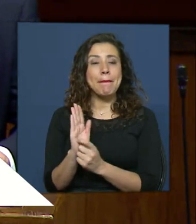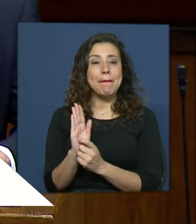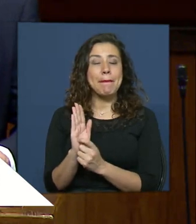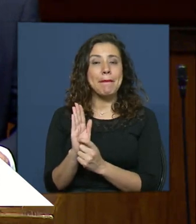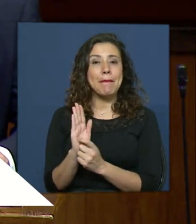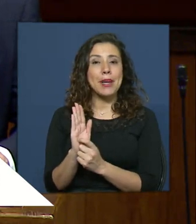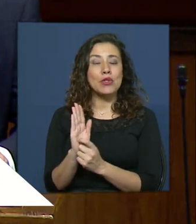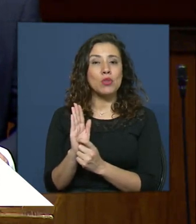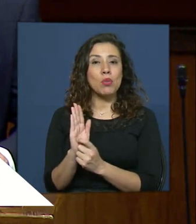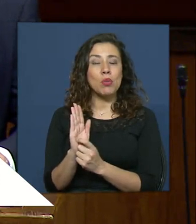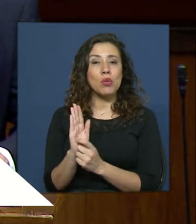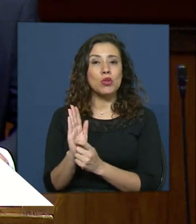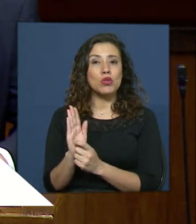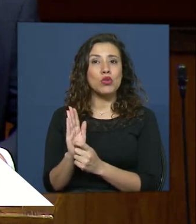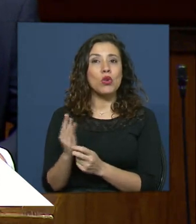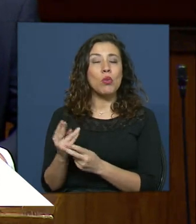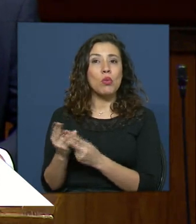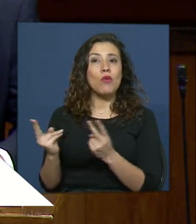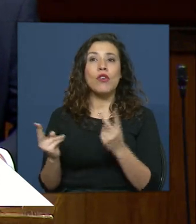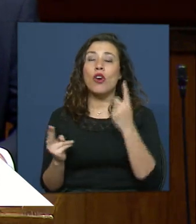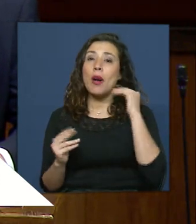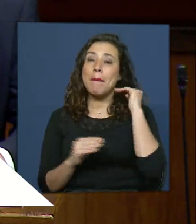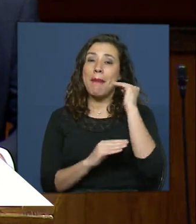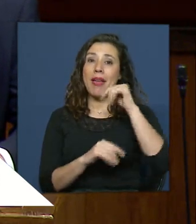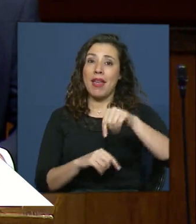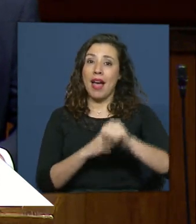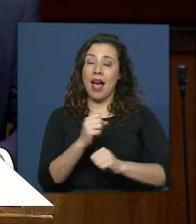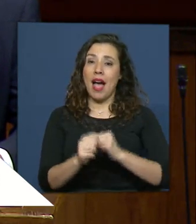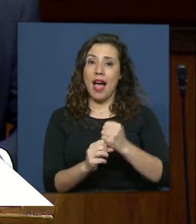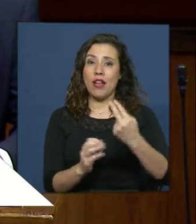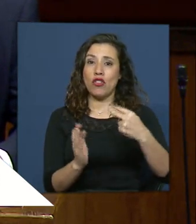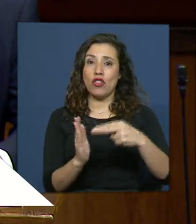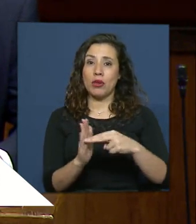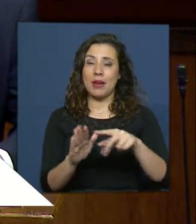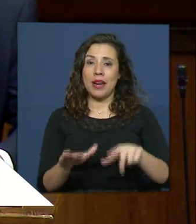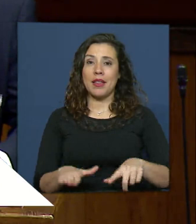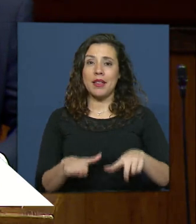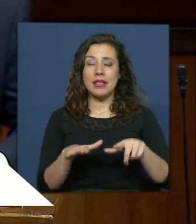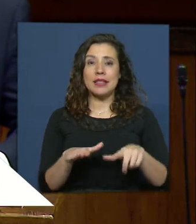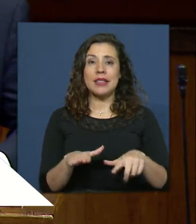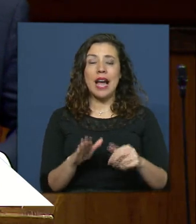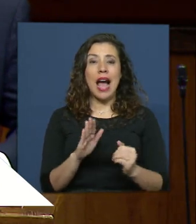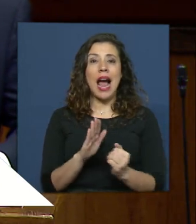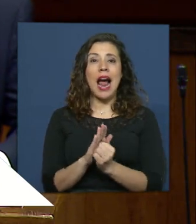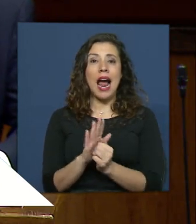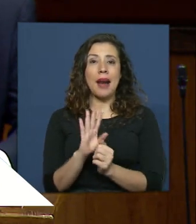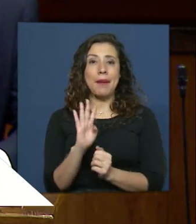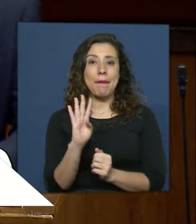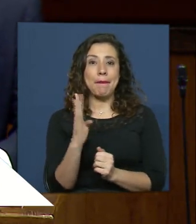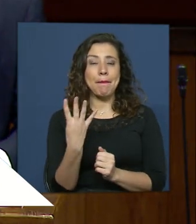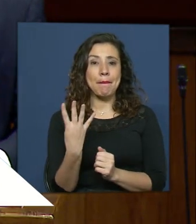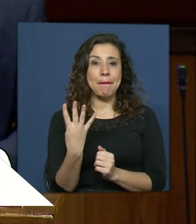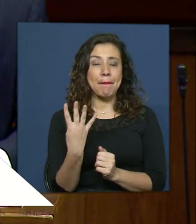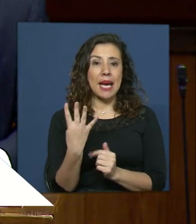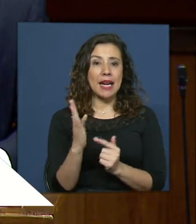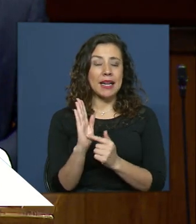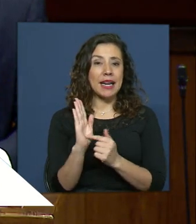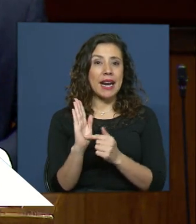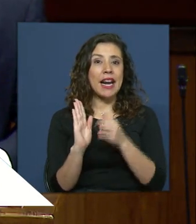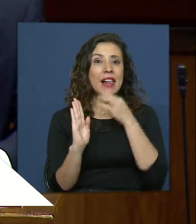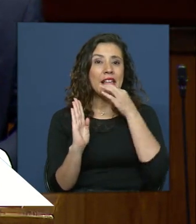sector público que nos rige para este año 2017. El artículo cuarto